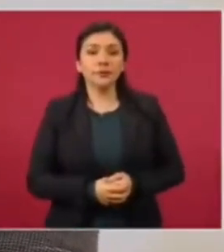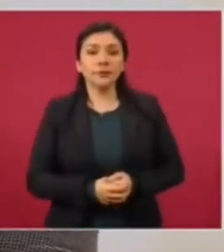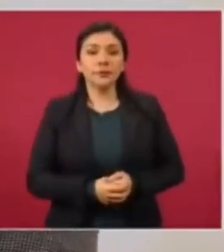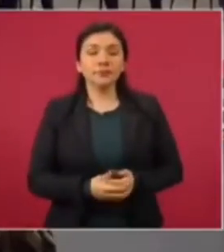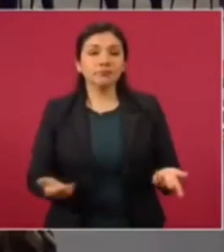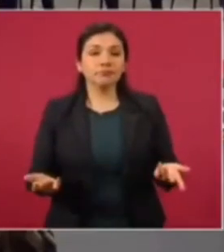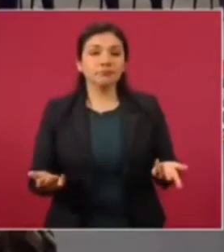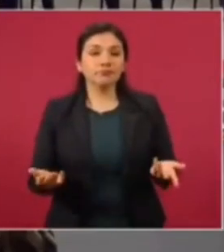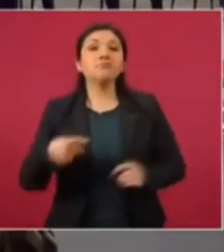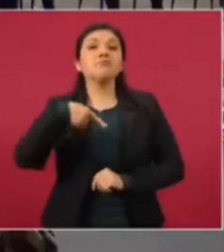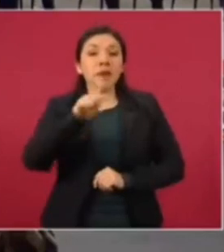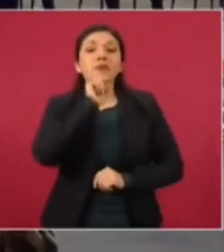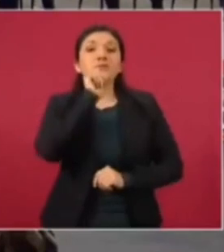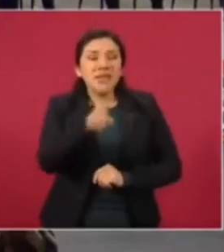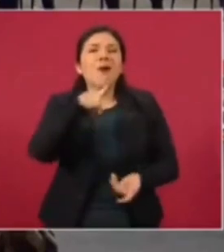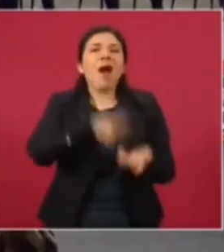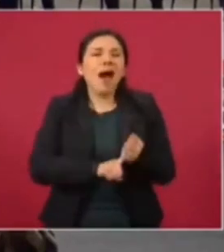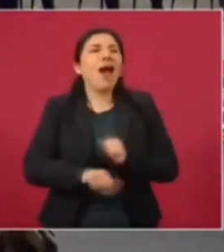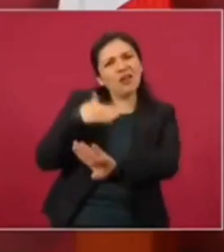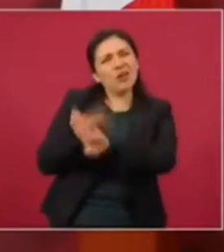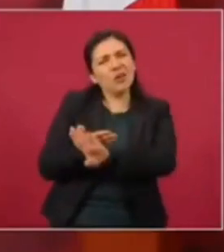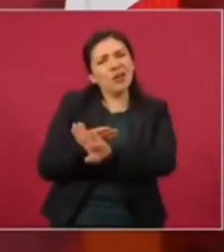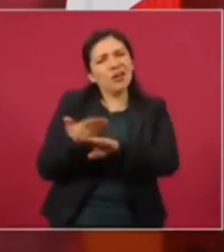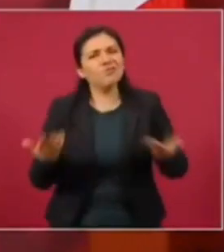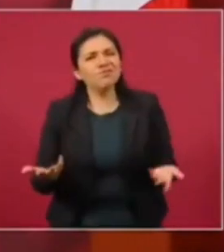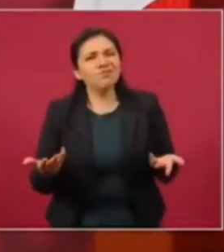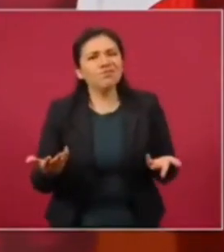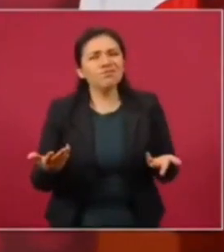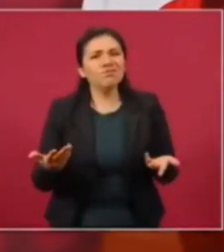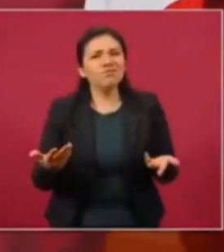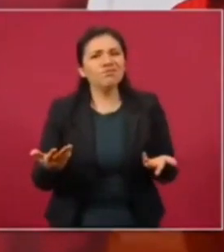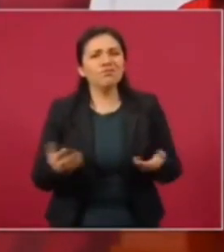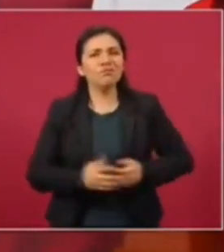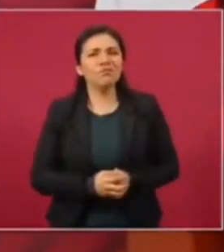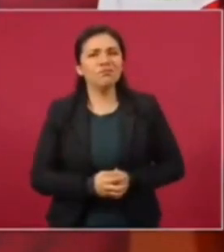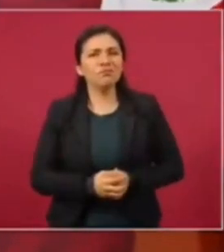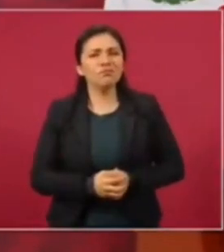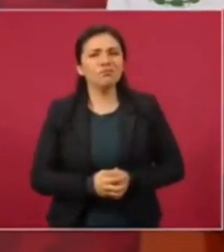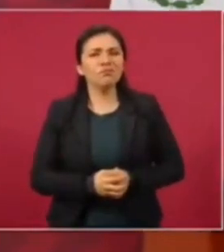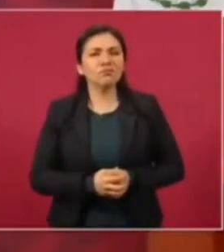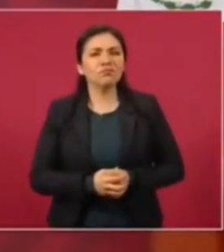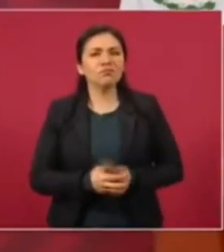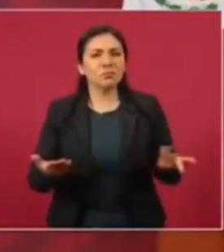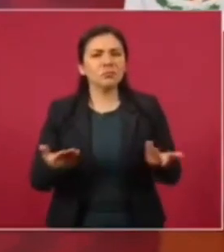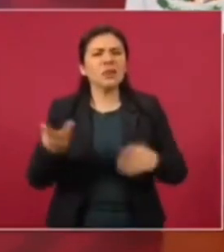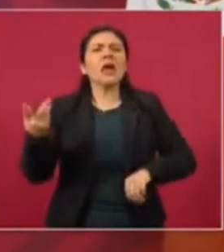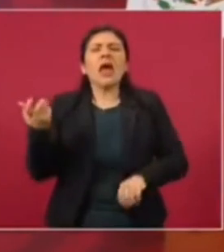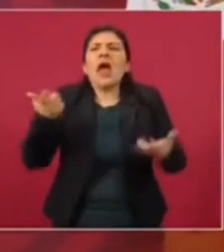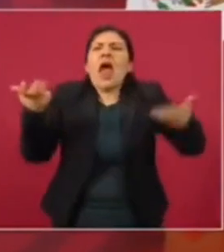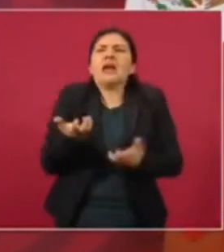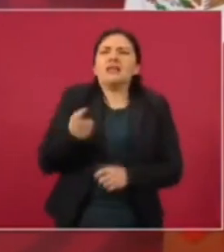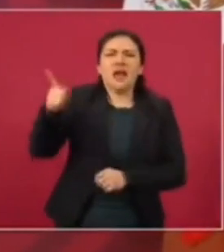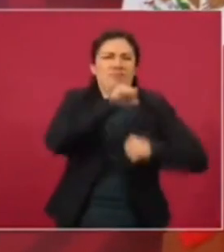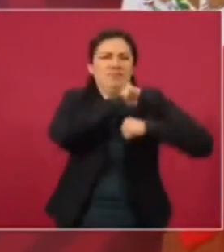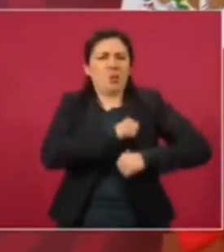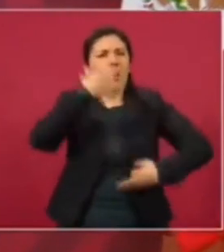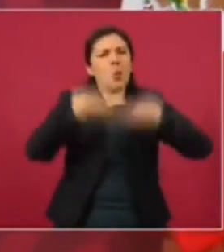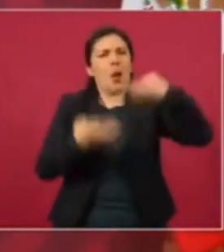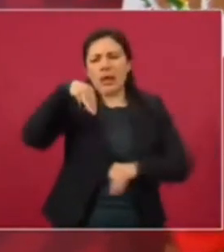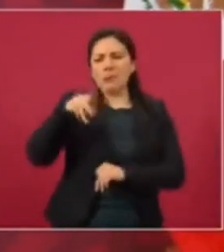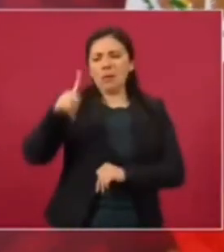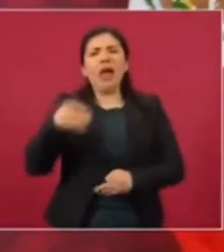Pero todo tiene que ver con la politiquería. No obstante, las autoridades sanitarias reconocen que, con